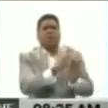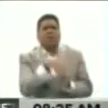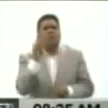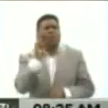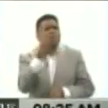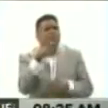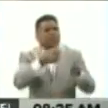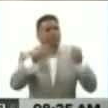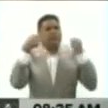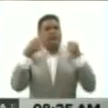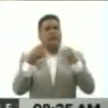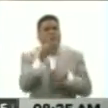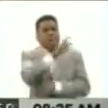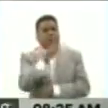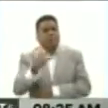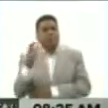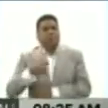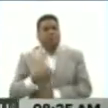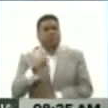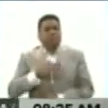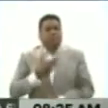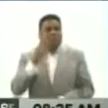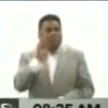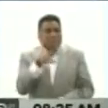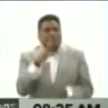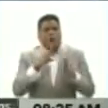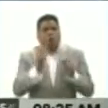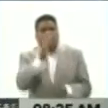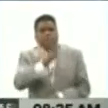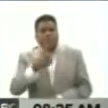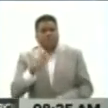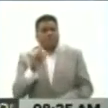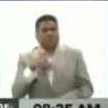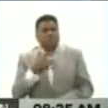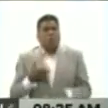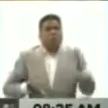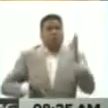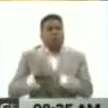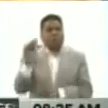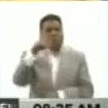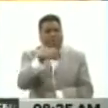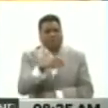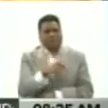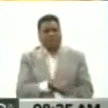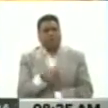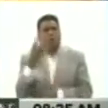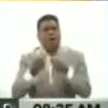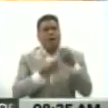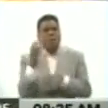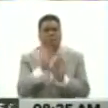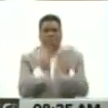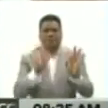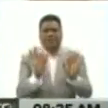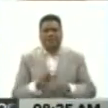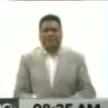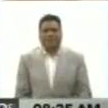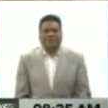cartones, hay un ser humano. Y no puede ser que otro ser humano, nosotros, pasemos por aquí y no hagamos nada. Solo el